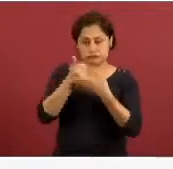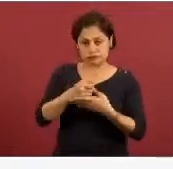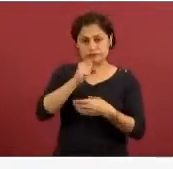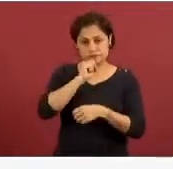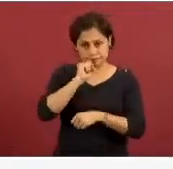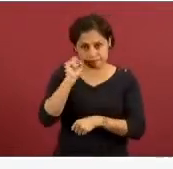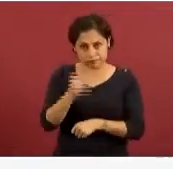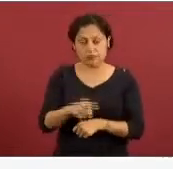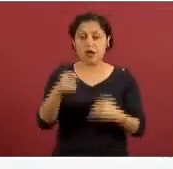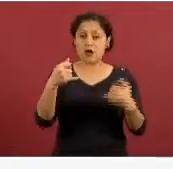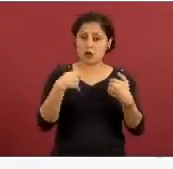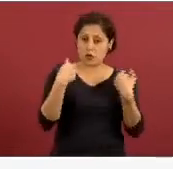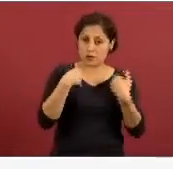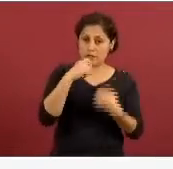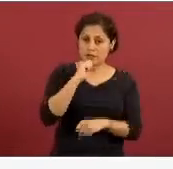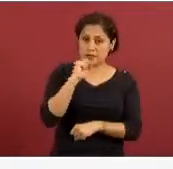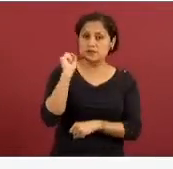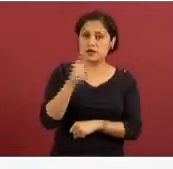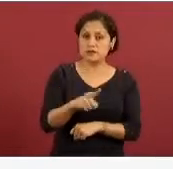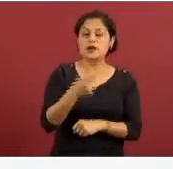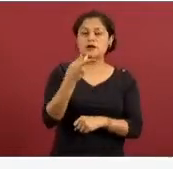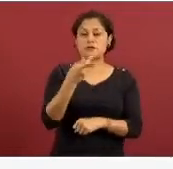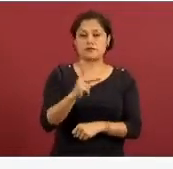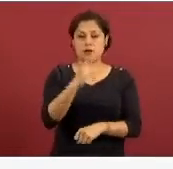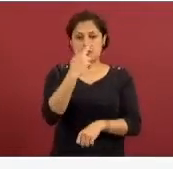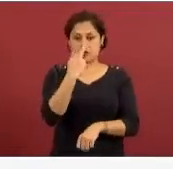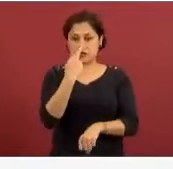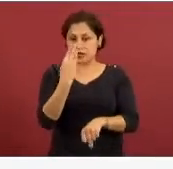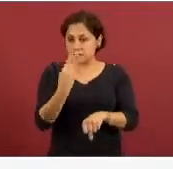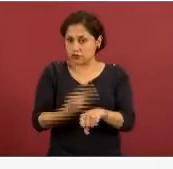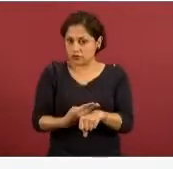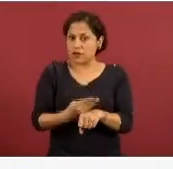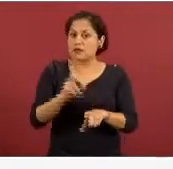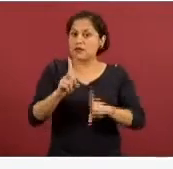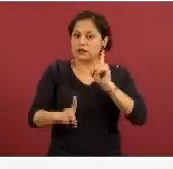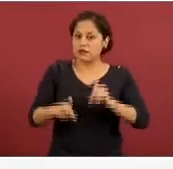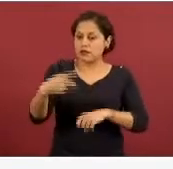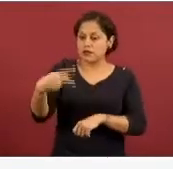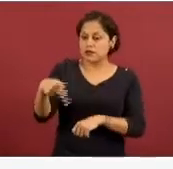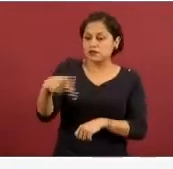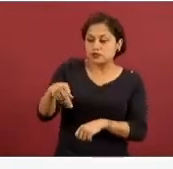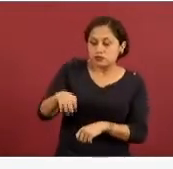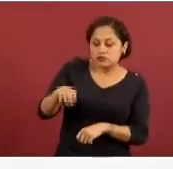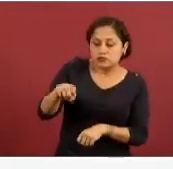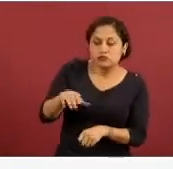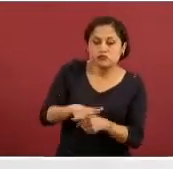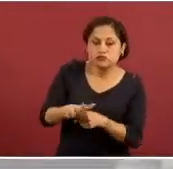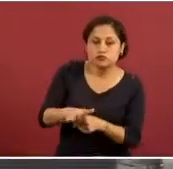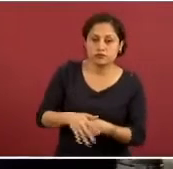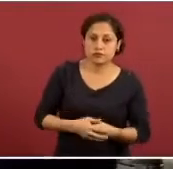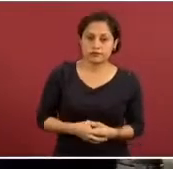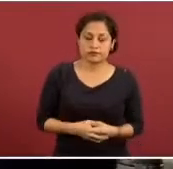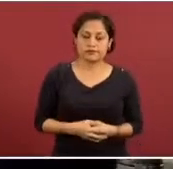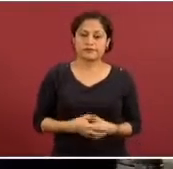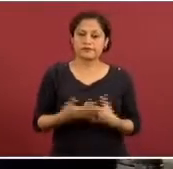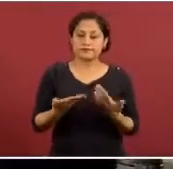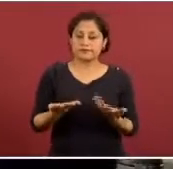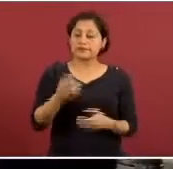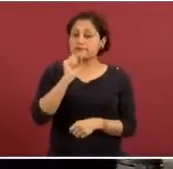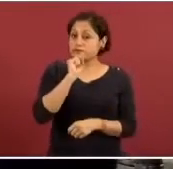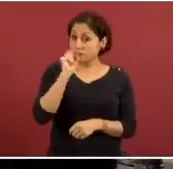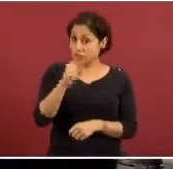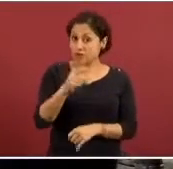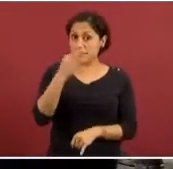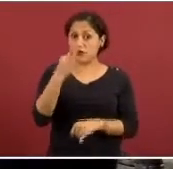y a los adolescentes con responsabilidades siempre acorde a su edad. Y finalmente, para no dejar a nadie